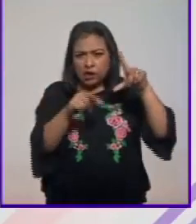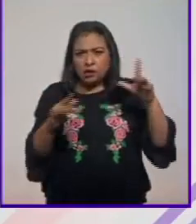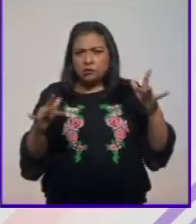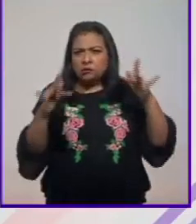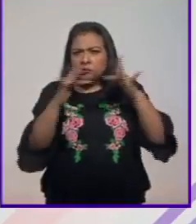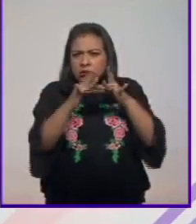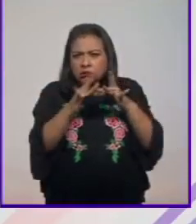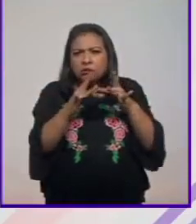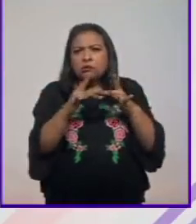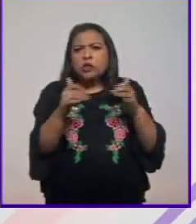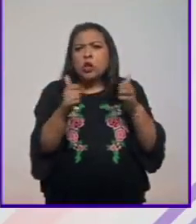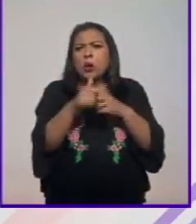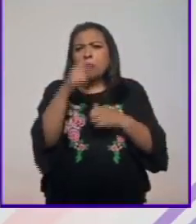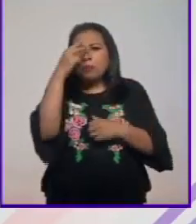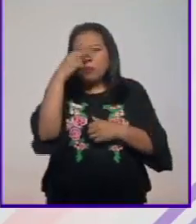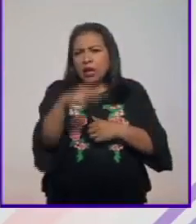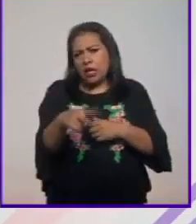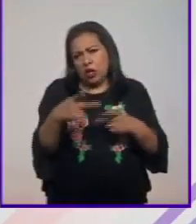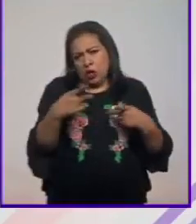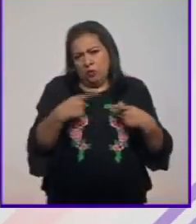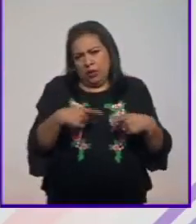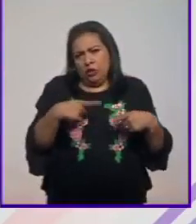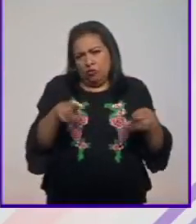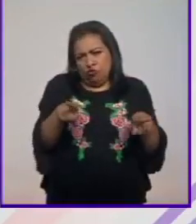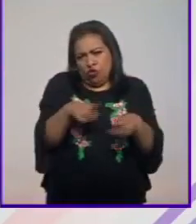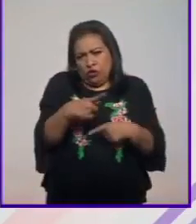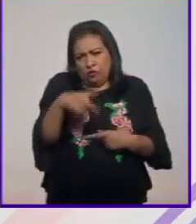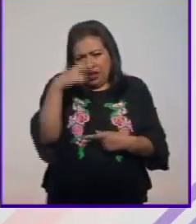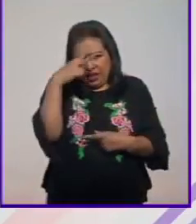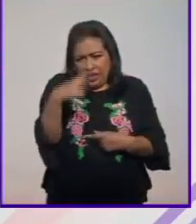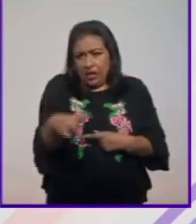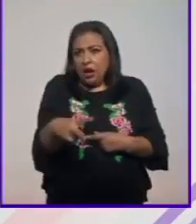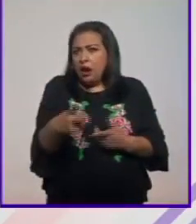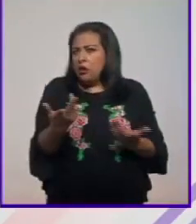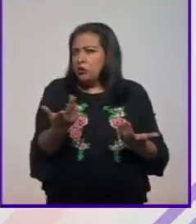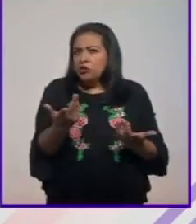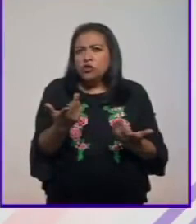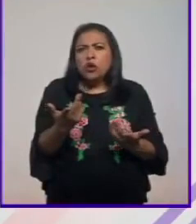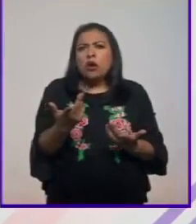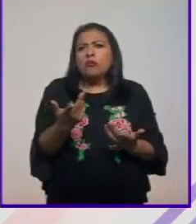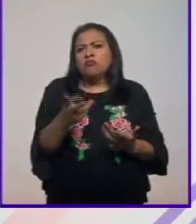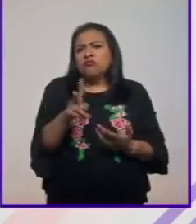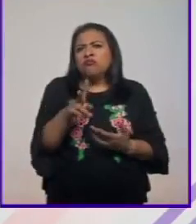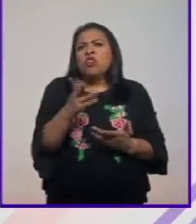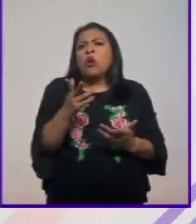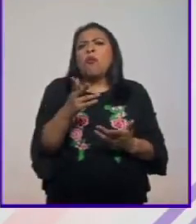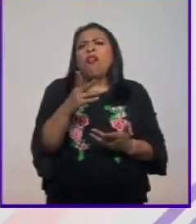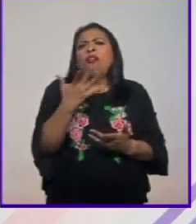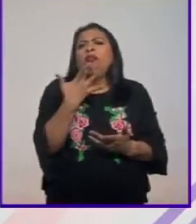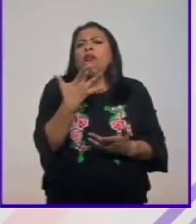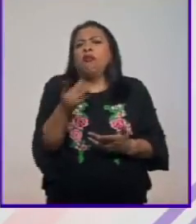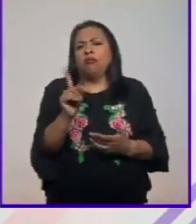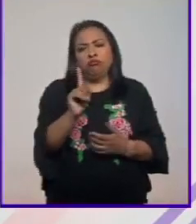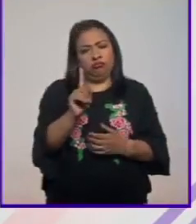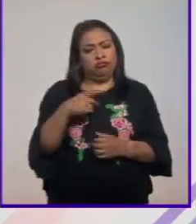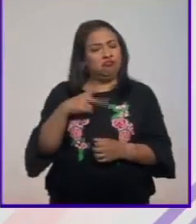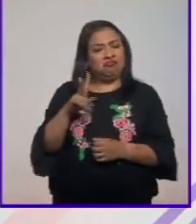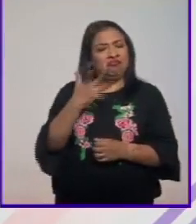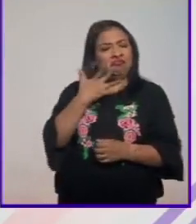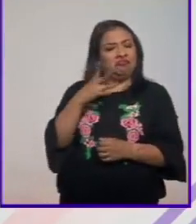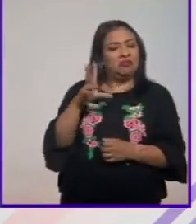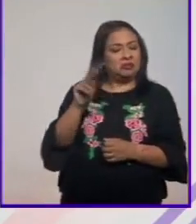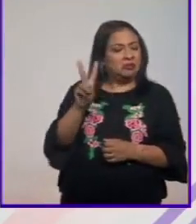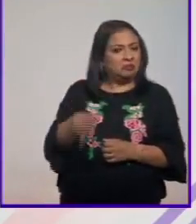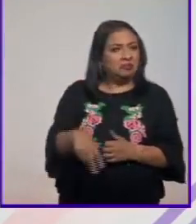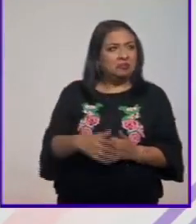relaciones y tus lazos con México, con los músicos mexicanos, no son cualquier cosa, ¿eh? No, no, cualquier cosita, eso